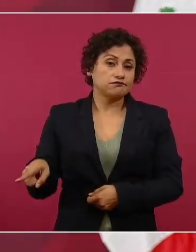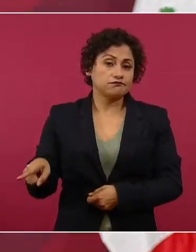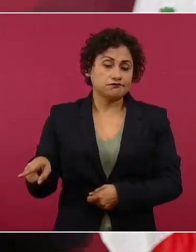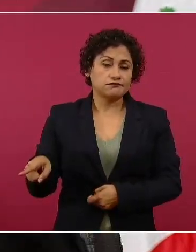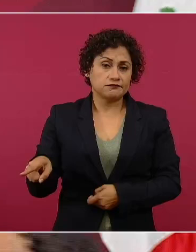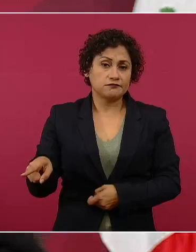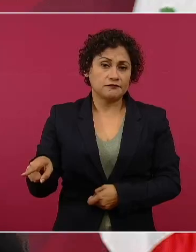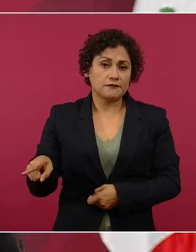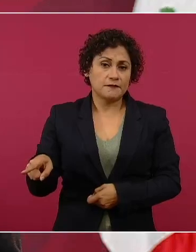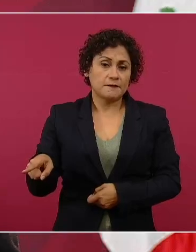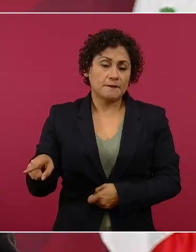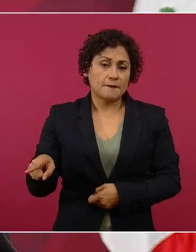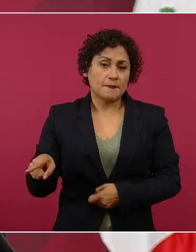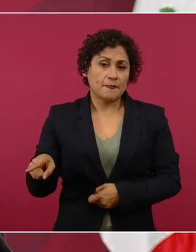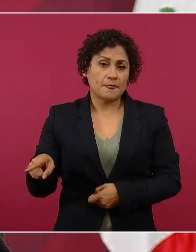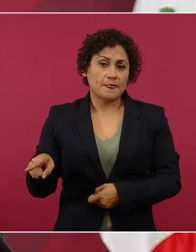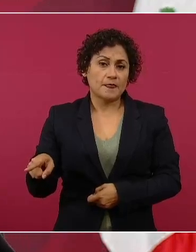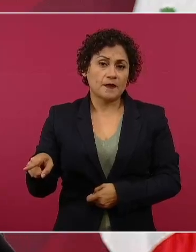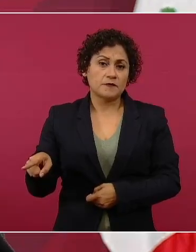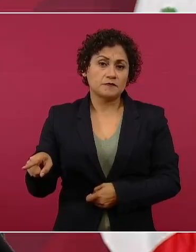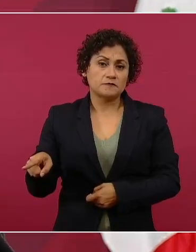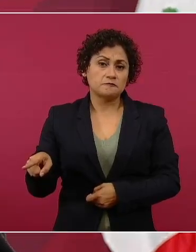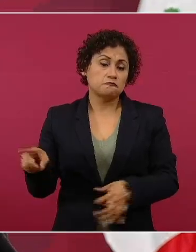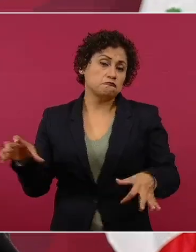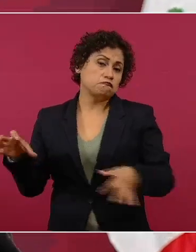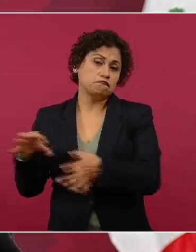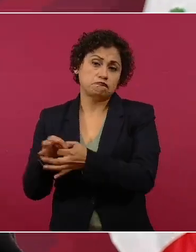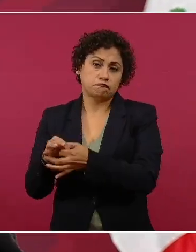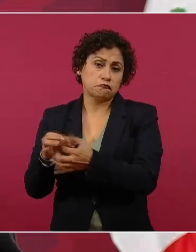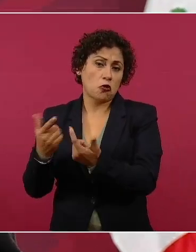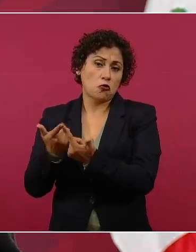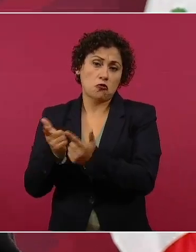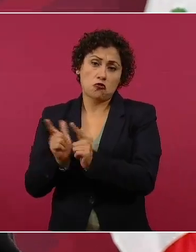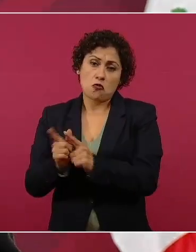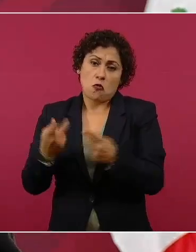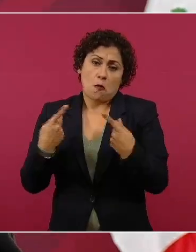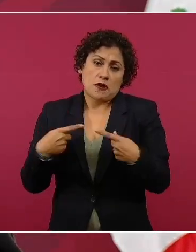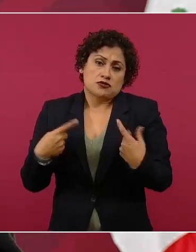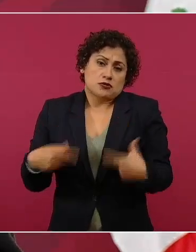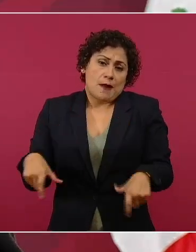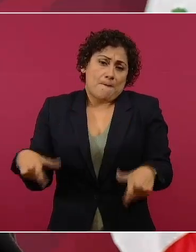a los potentados del país